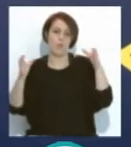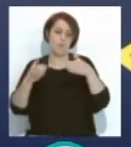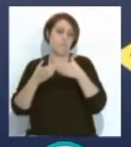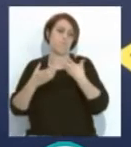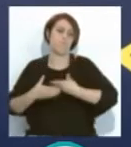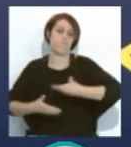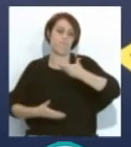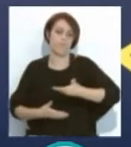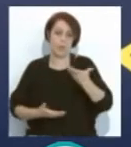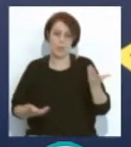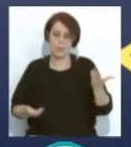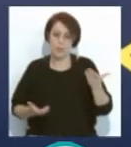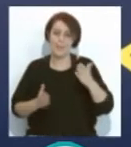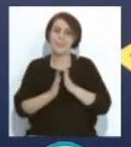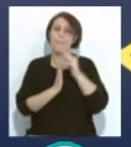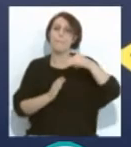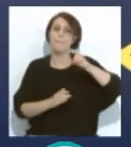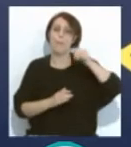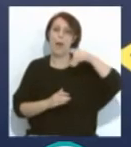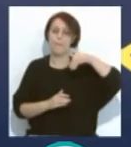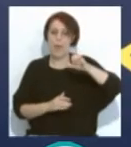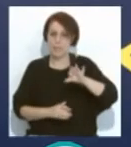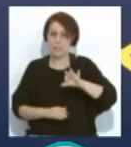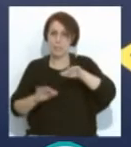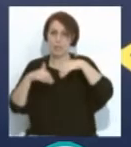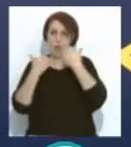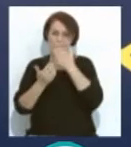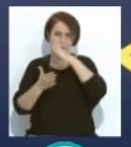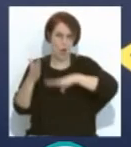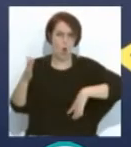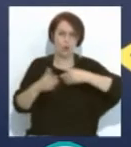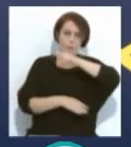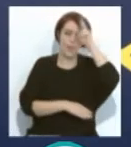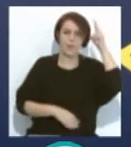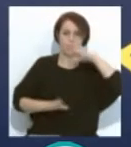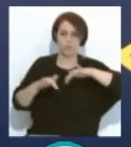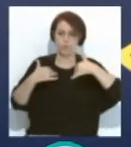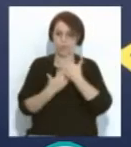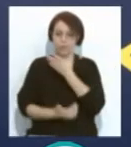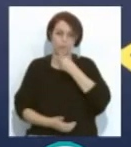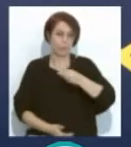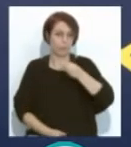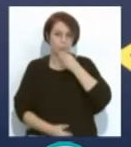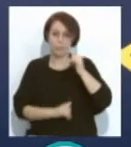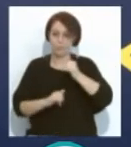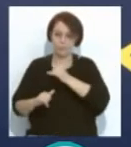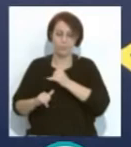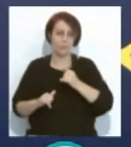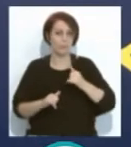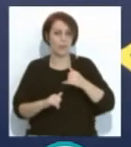Wanda, bueno, jugamos en San Mamés, son estadios muy lindos y bueno, hay que tratar de disfrutarlo